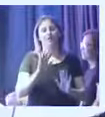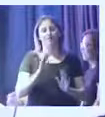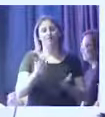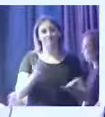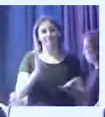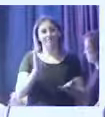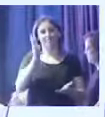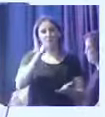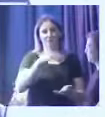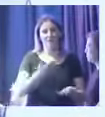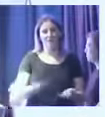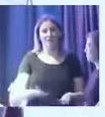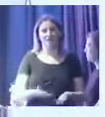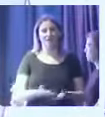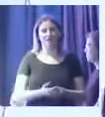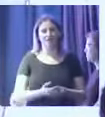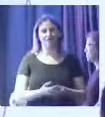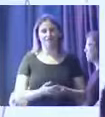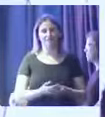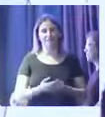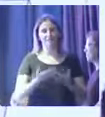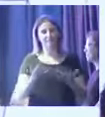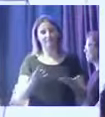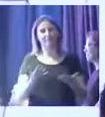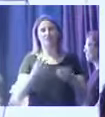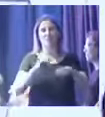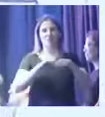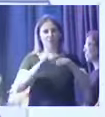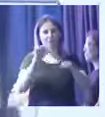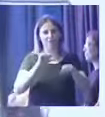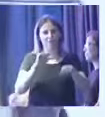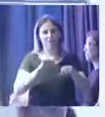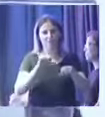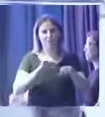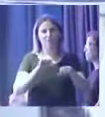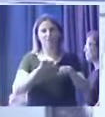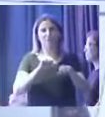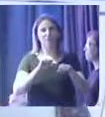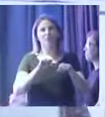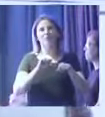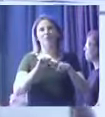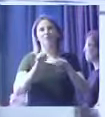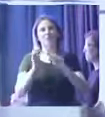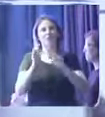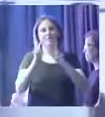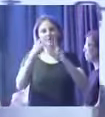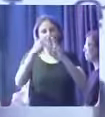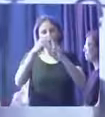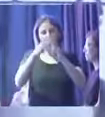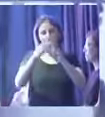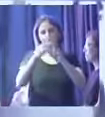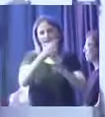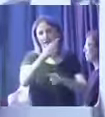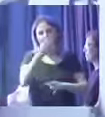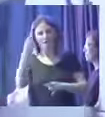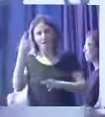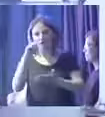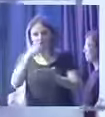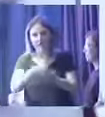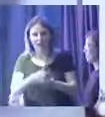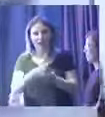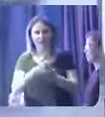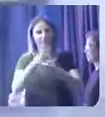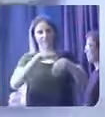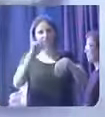No podía, por un tema de tiempo, nombrar a todos los que quiero agradecer que están hoy, pero